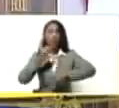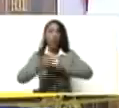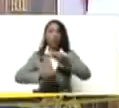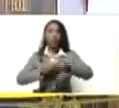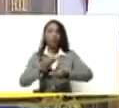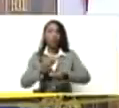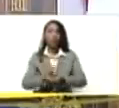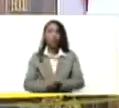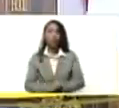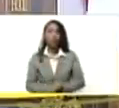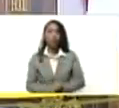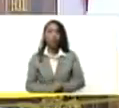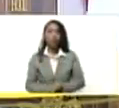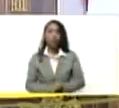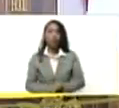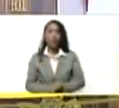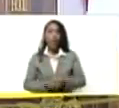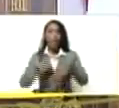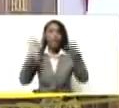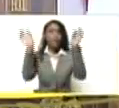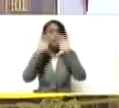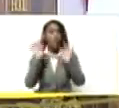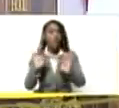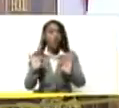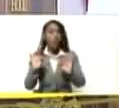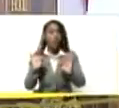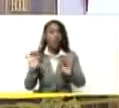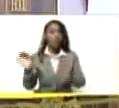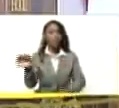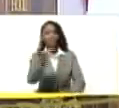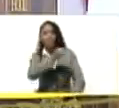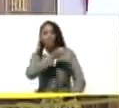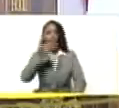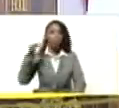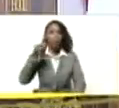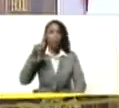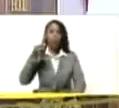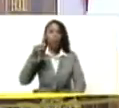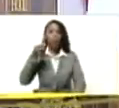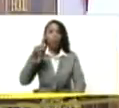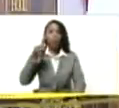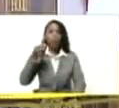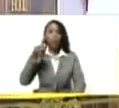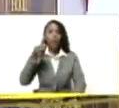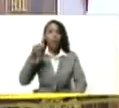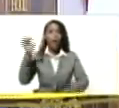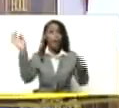entonces hago la pregunta formulada de otra manera